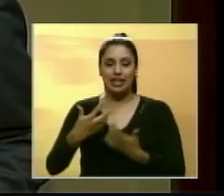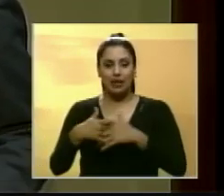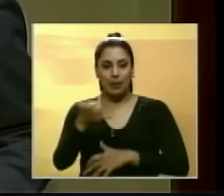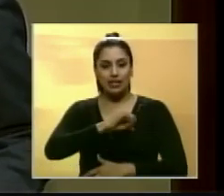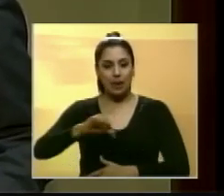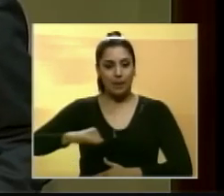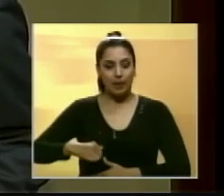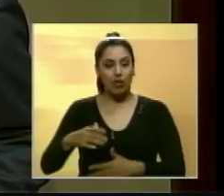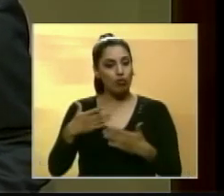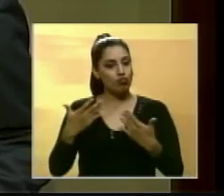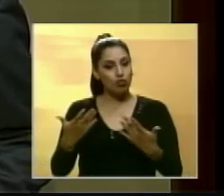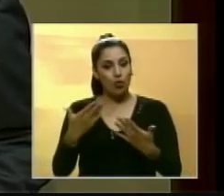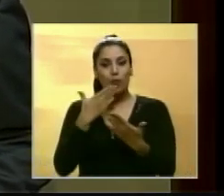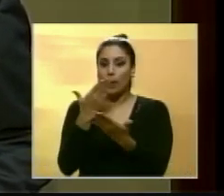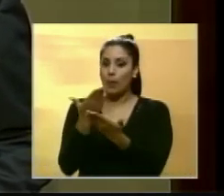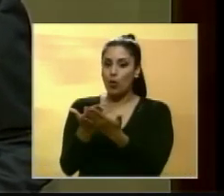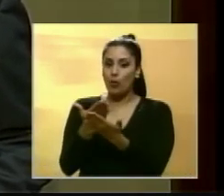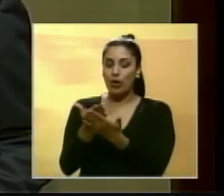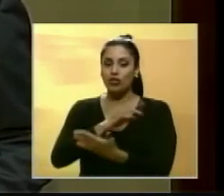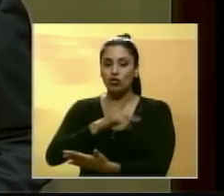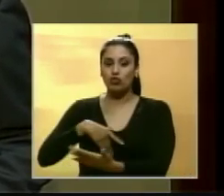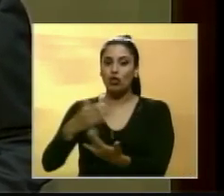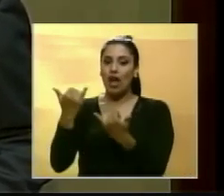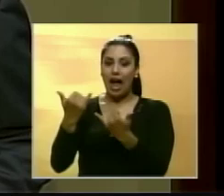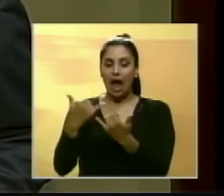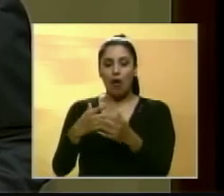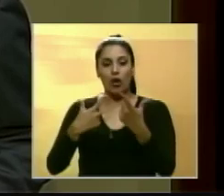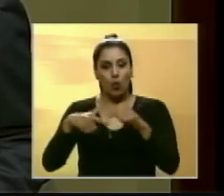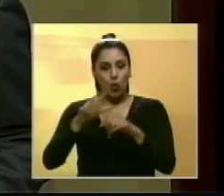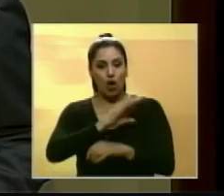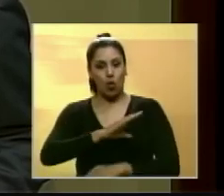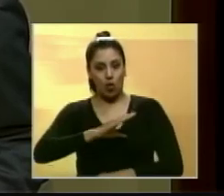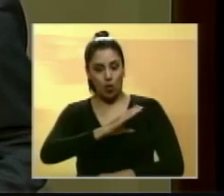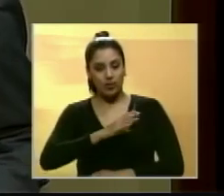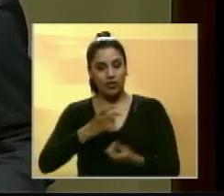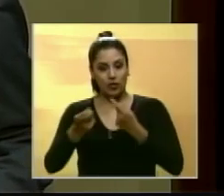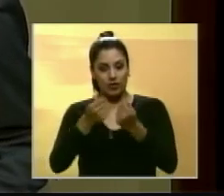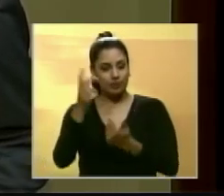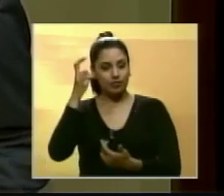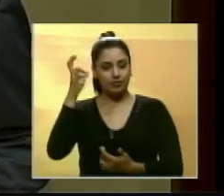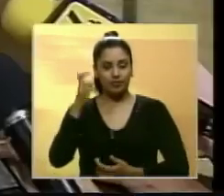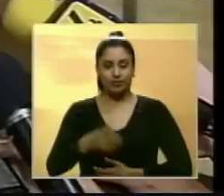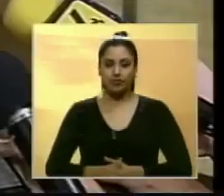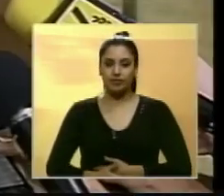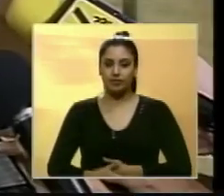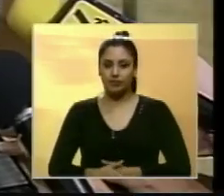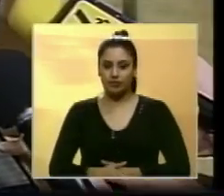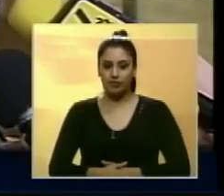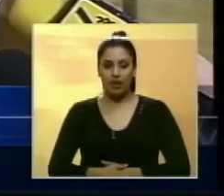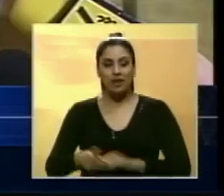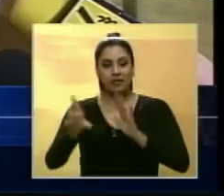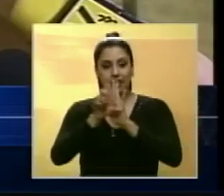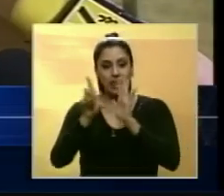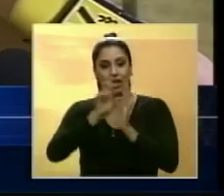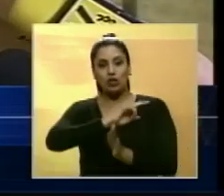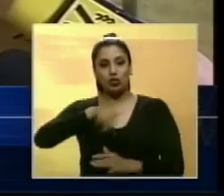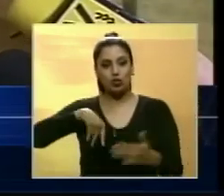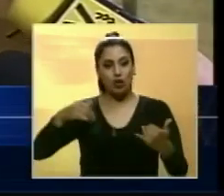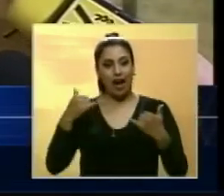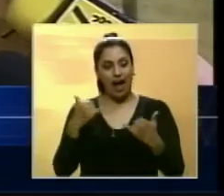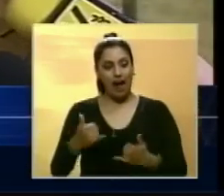Conindustria, sobre la propuesta que hoy está presentando ante la Comisión de Finanzas. Escuchemos. La ley que estamos pasando